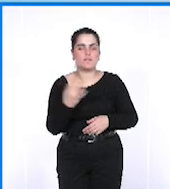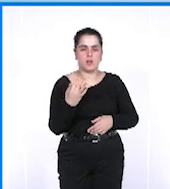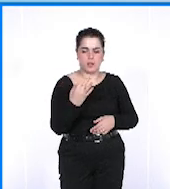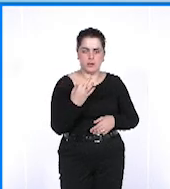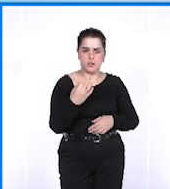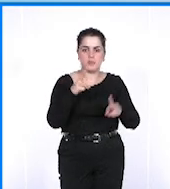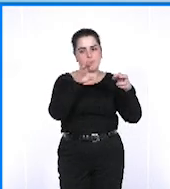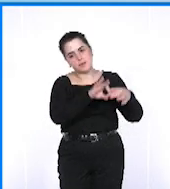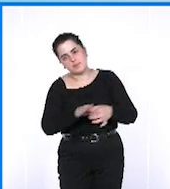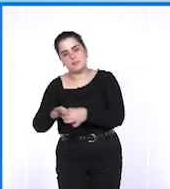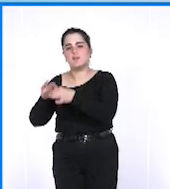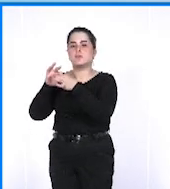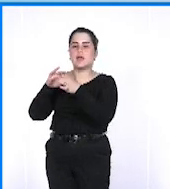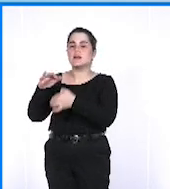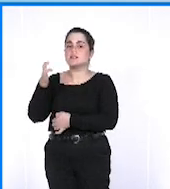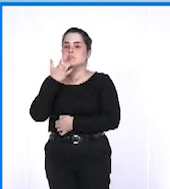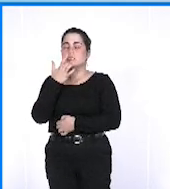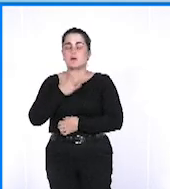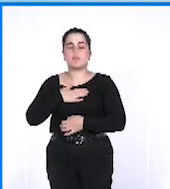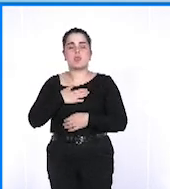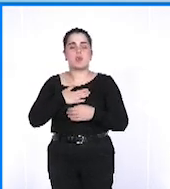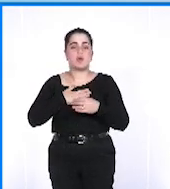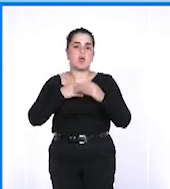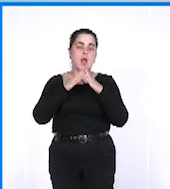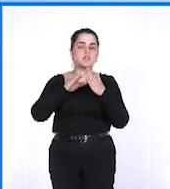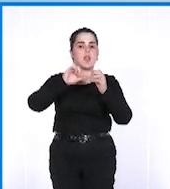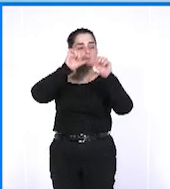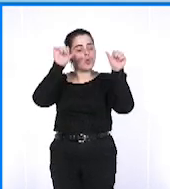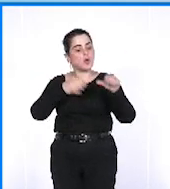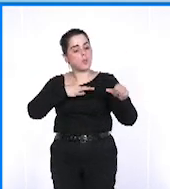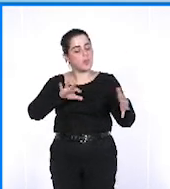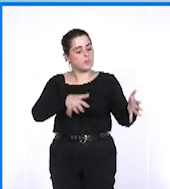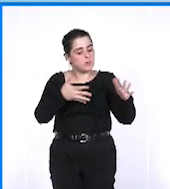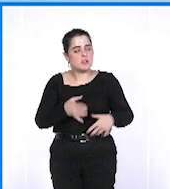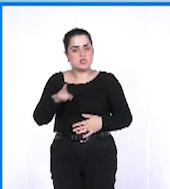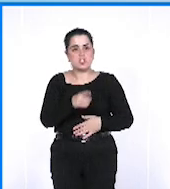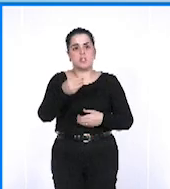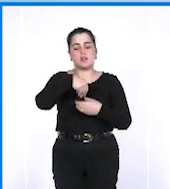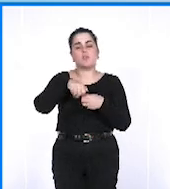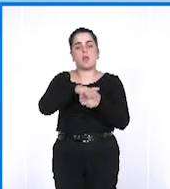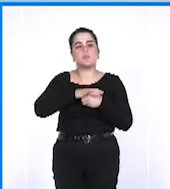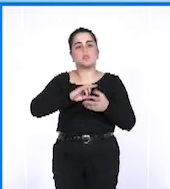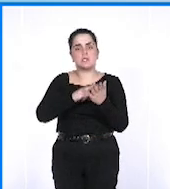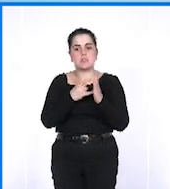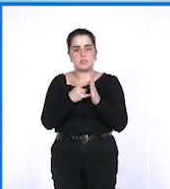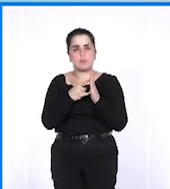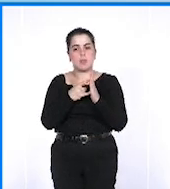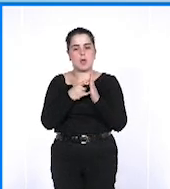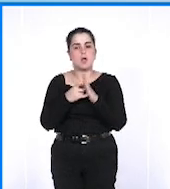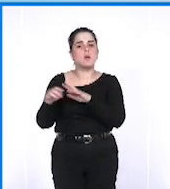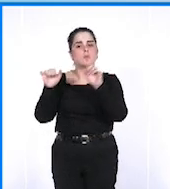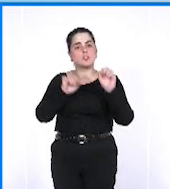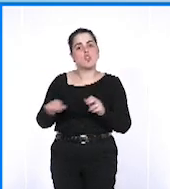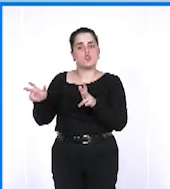cuestiones que tienen que ver con si el modelo mi casa consideráis que puede ser implementado o no en el ámbito del sistema de